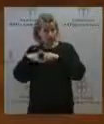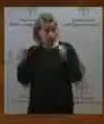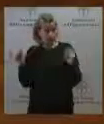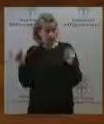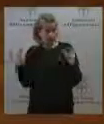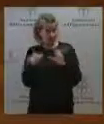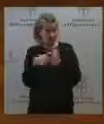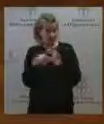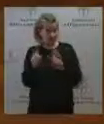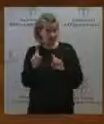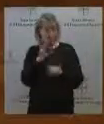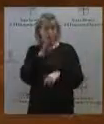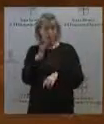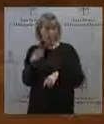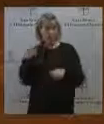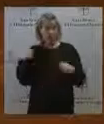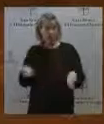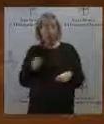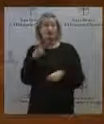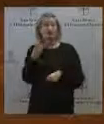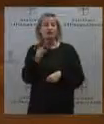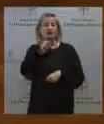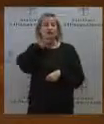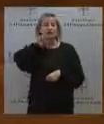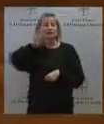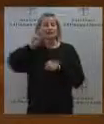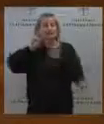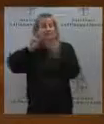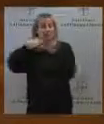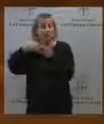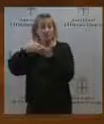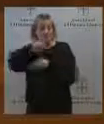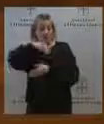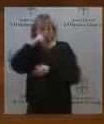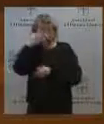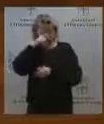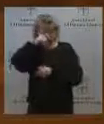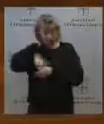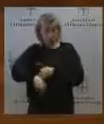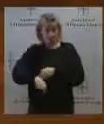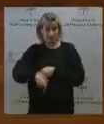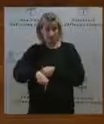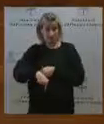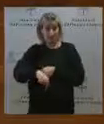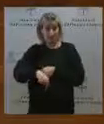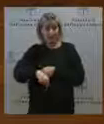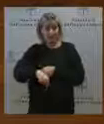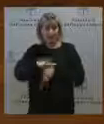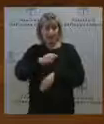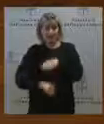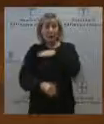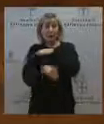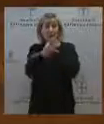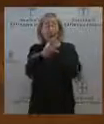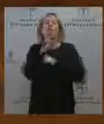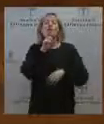de euros en este 2021, sino que se han generado por el levantamiento de las restricciones que impuso el